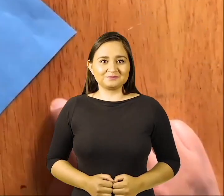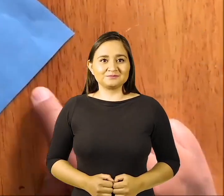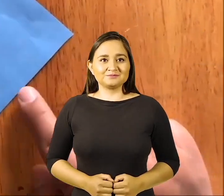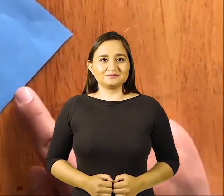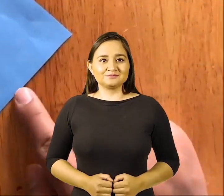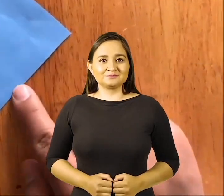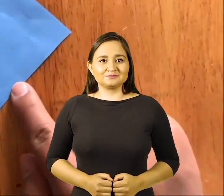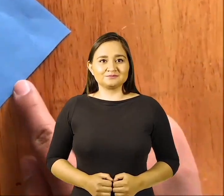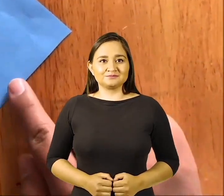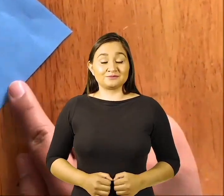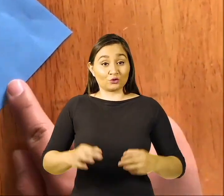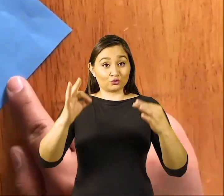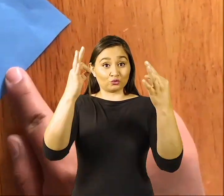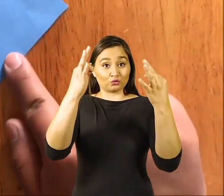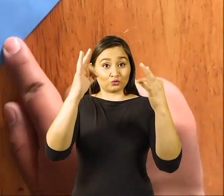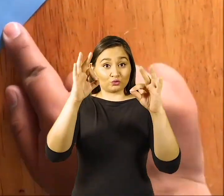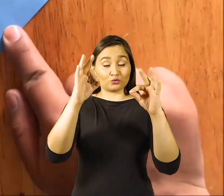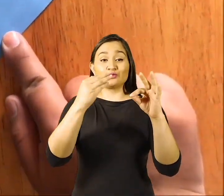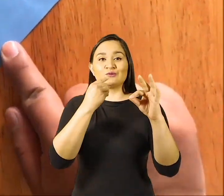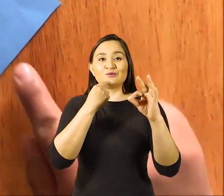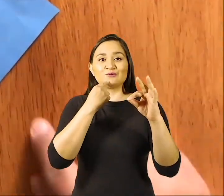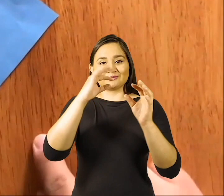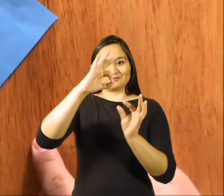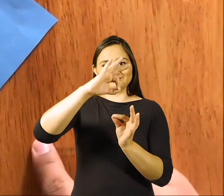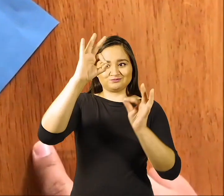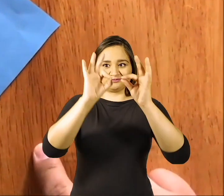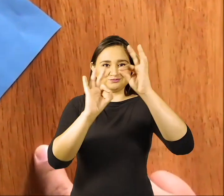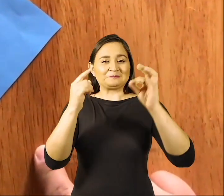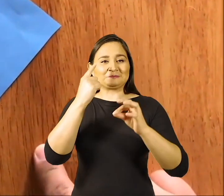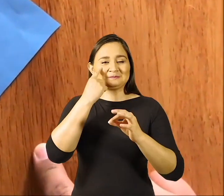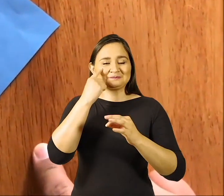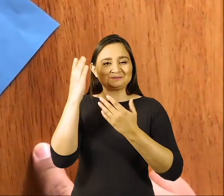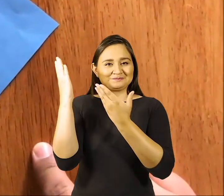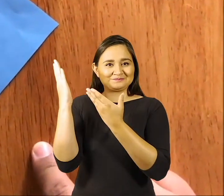Colocamos nuestra hoja cuadrada de la siguiente forma.